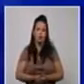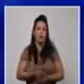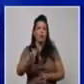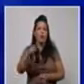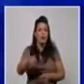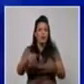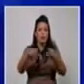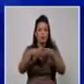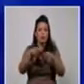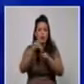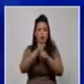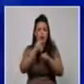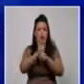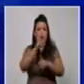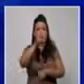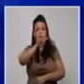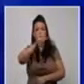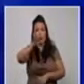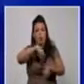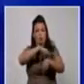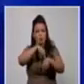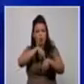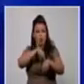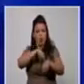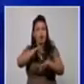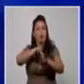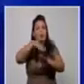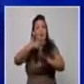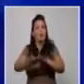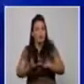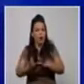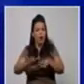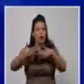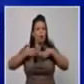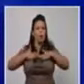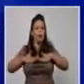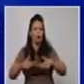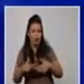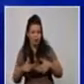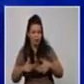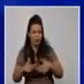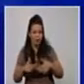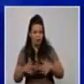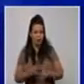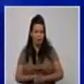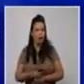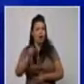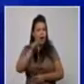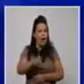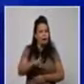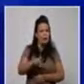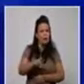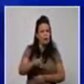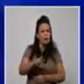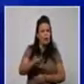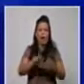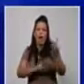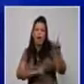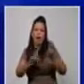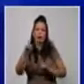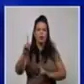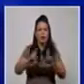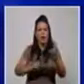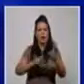horas. Claro, después tiene un periodo de descanso. Y así nos vamos